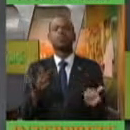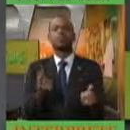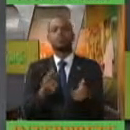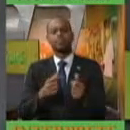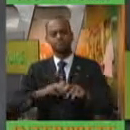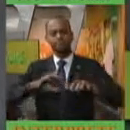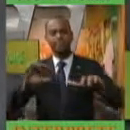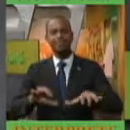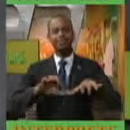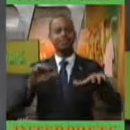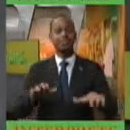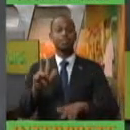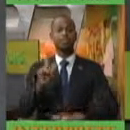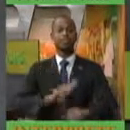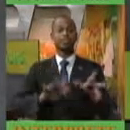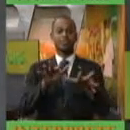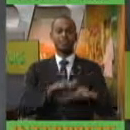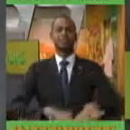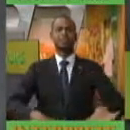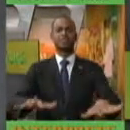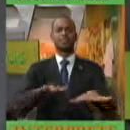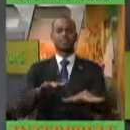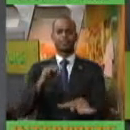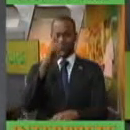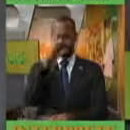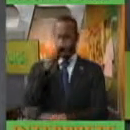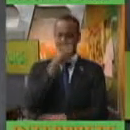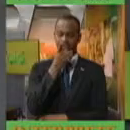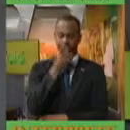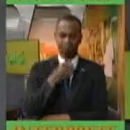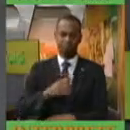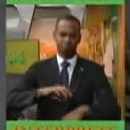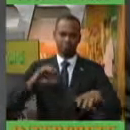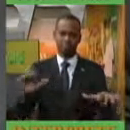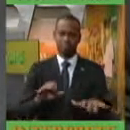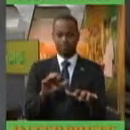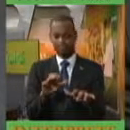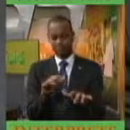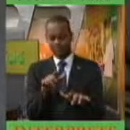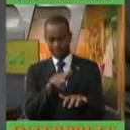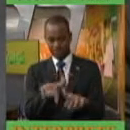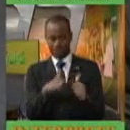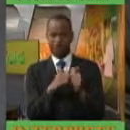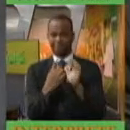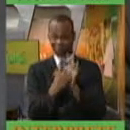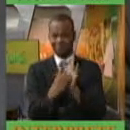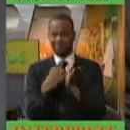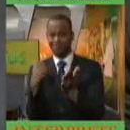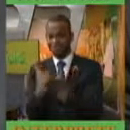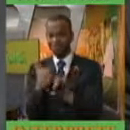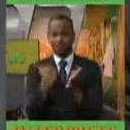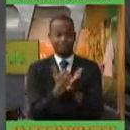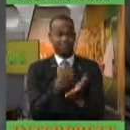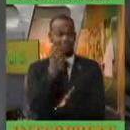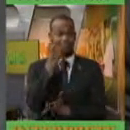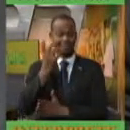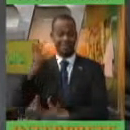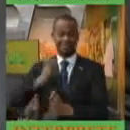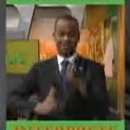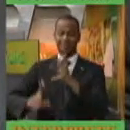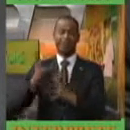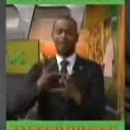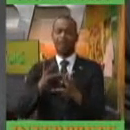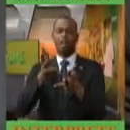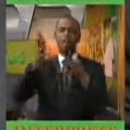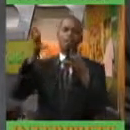trabajando justamente con esta población que vive en la República Dominicana con discapacidad, que sin duda alguna estaban olvidados, que sin